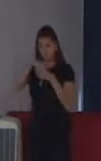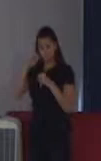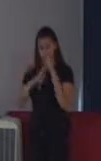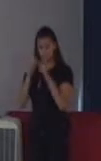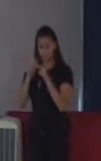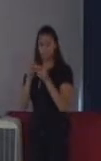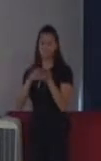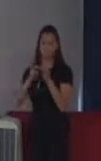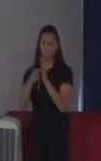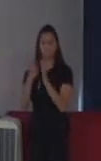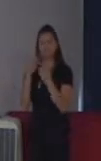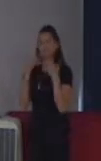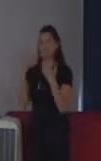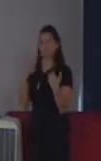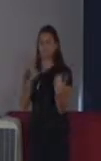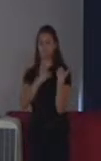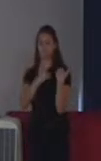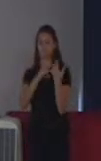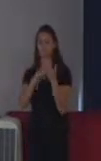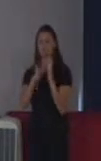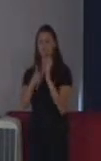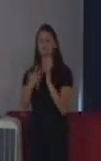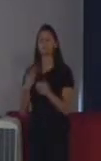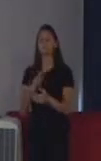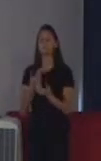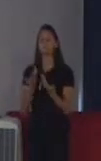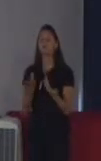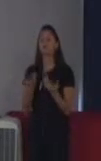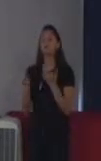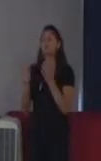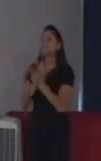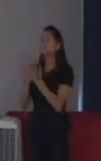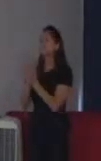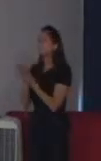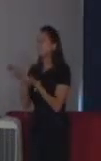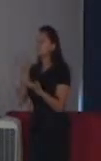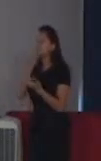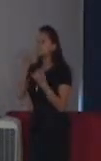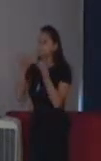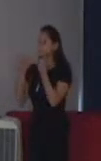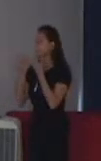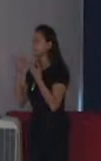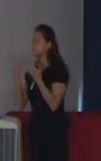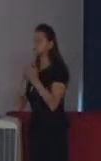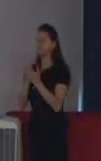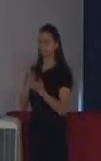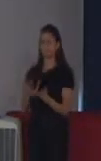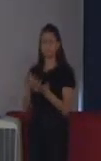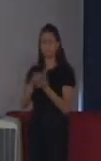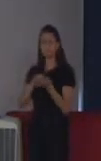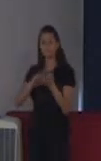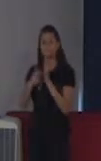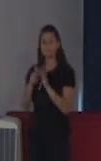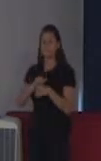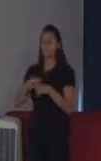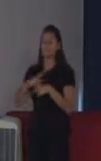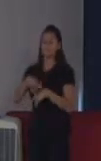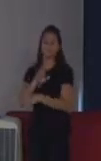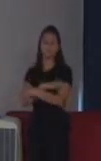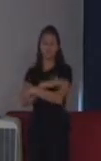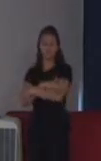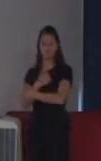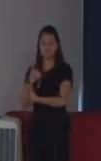altísima responsabilidad y es cómo nos informamos de lo que está pasando. Y eso implica un ejercicio mucho más juicioso